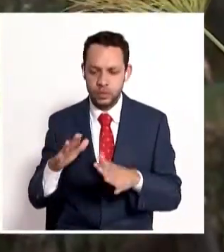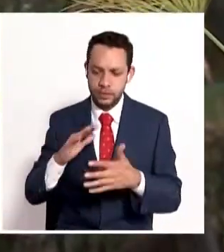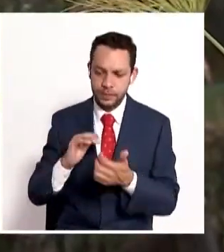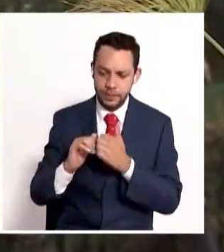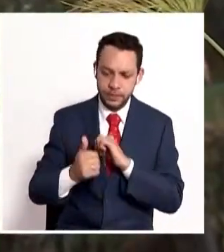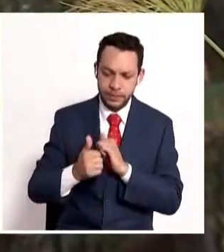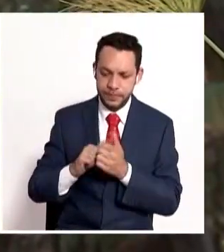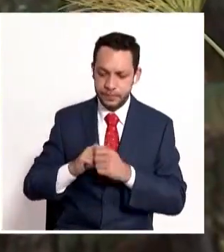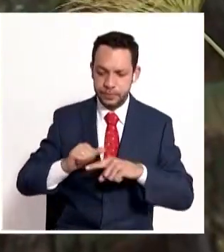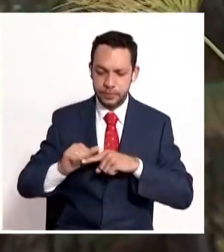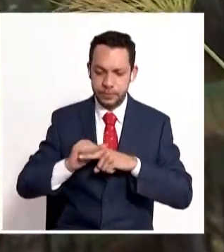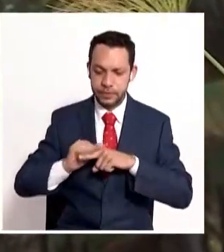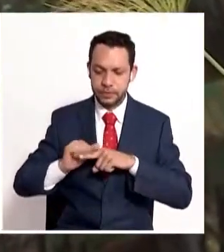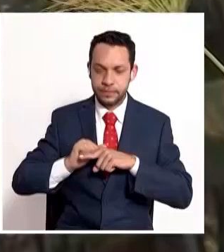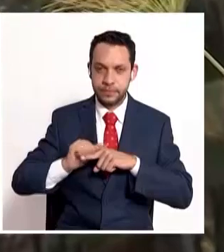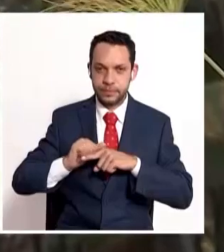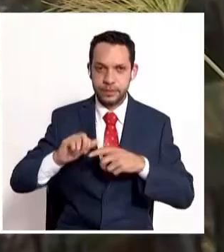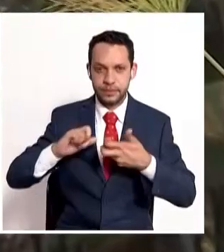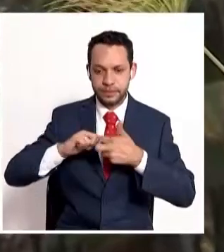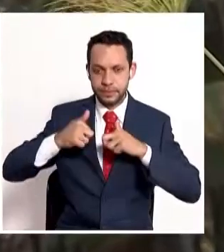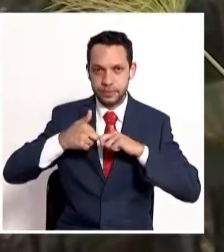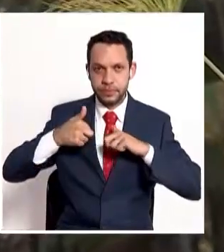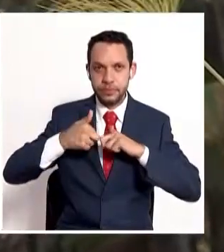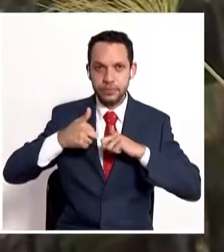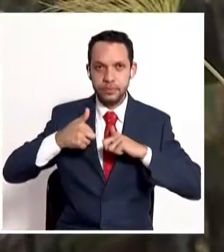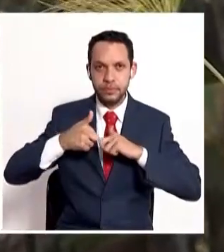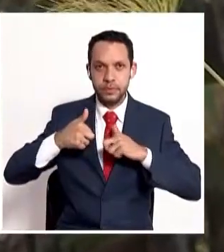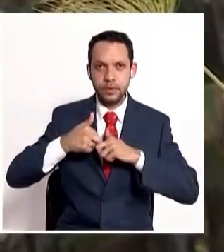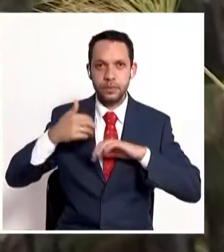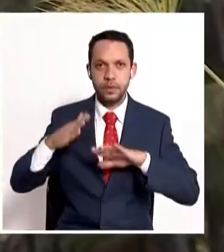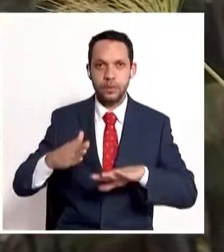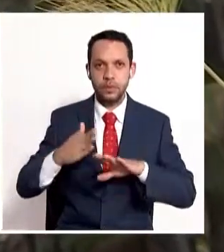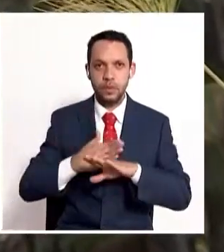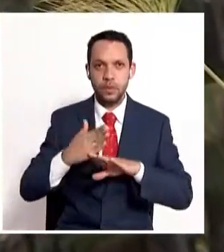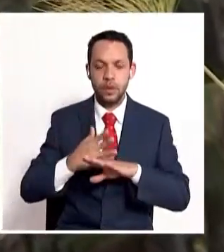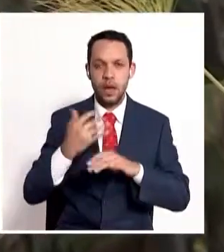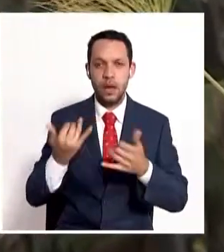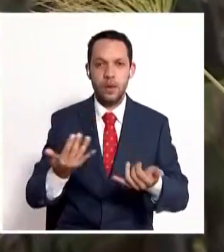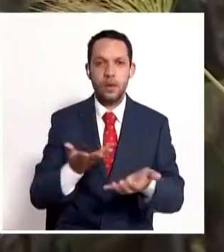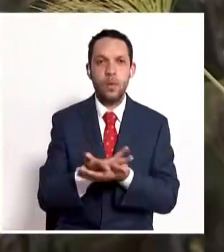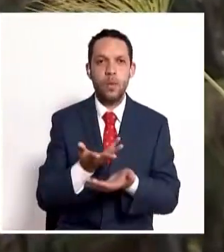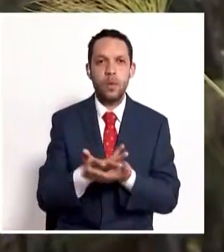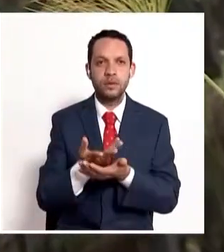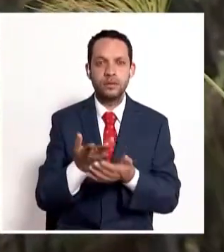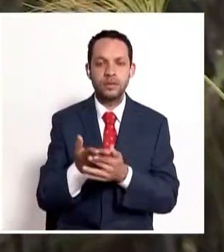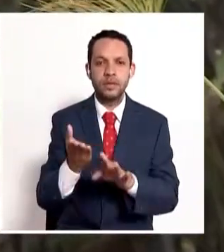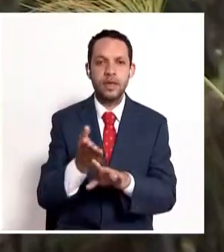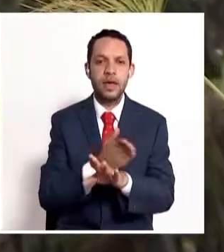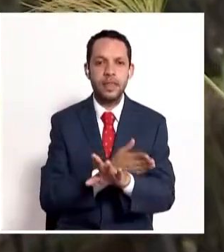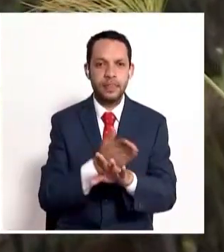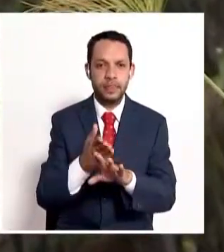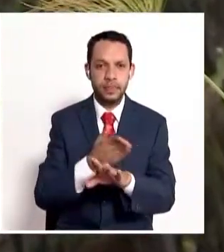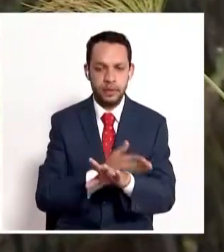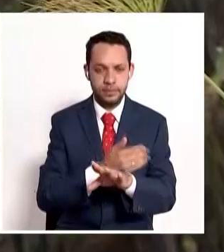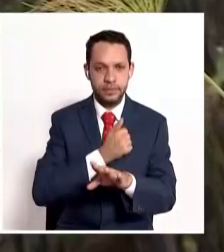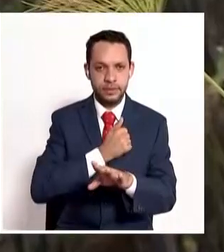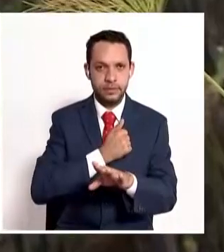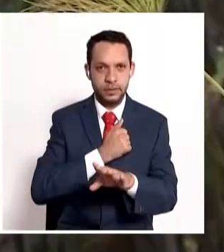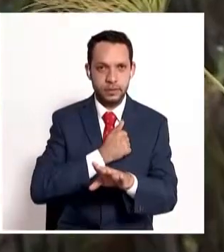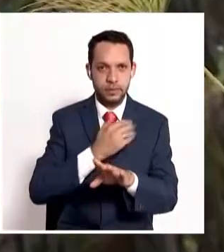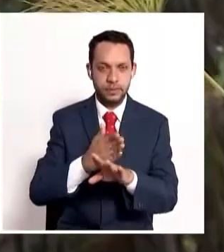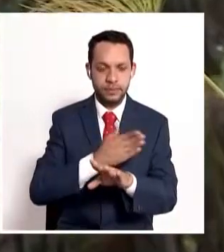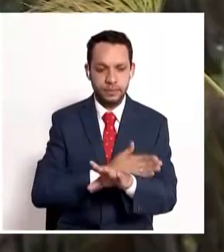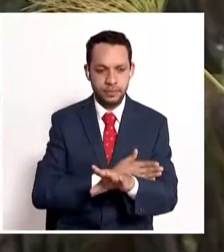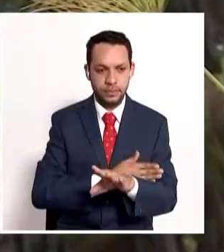prevenir que aparezcan lesiones musculares o articulares cuál es la recomendación antes de hacer ejercicio en movimiento de